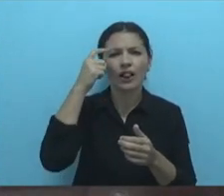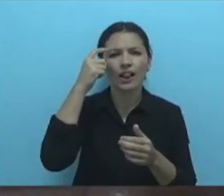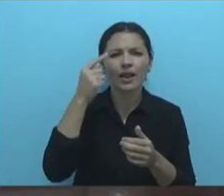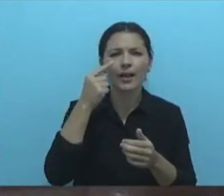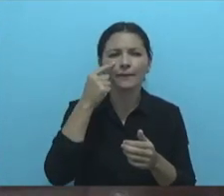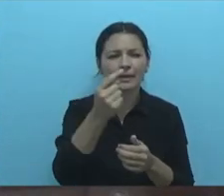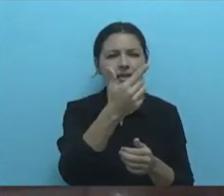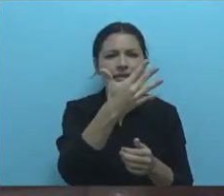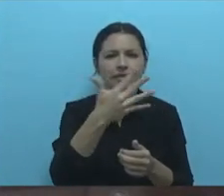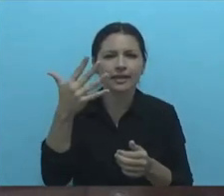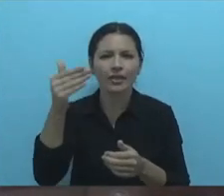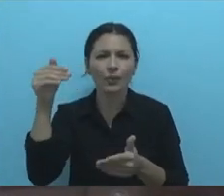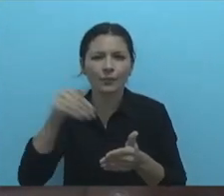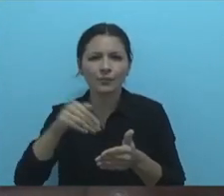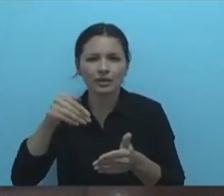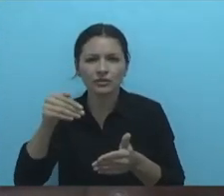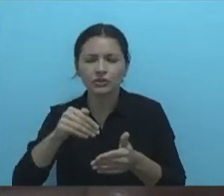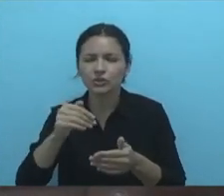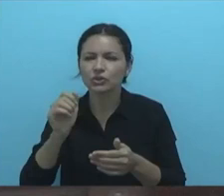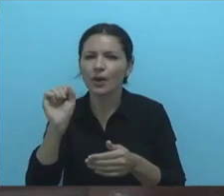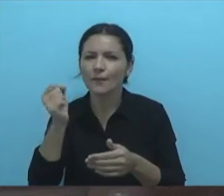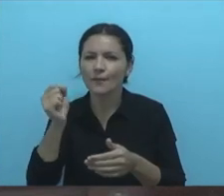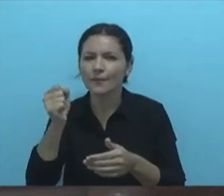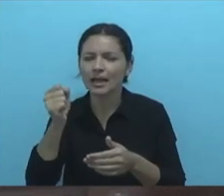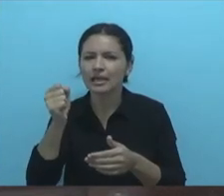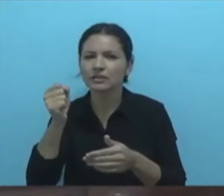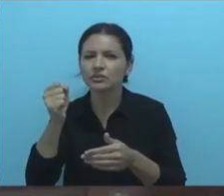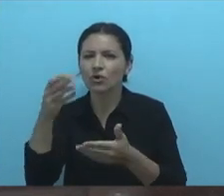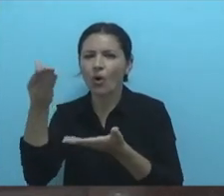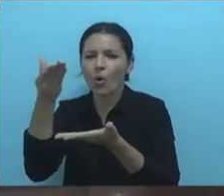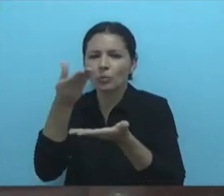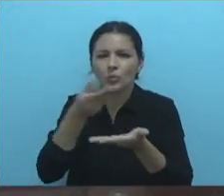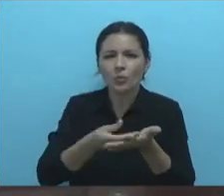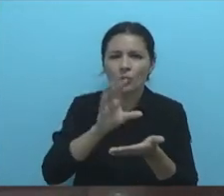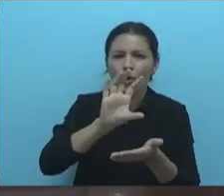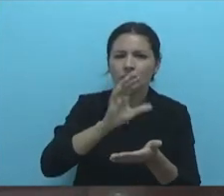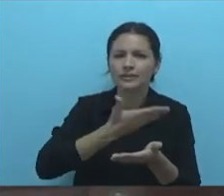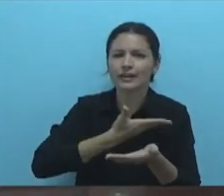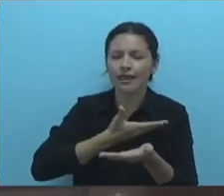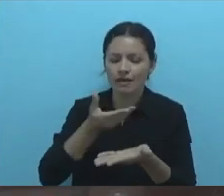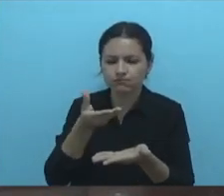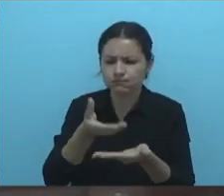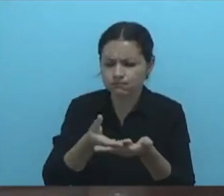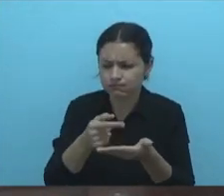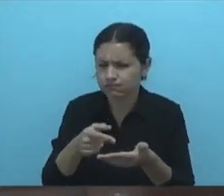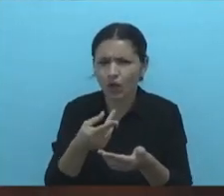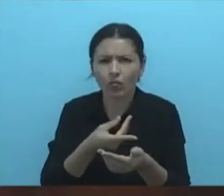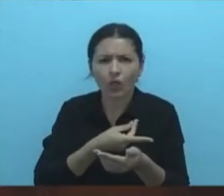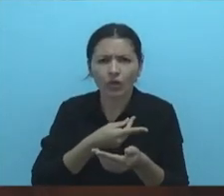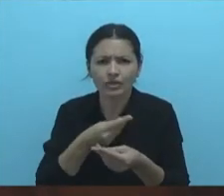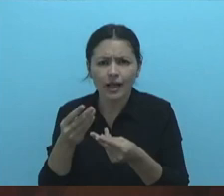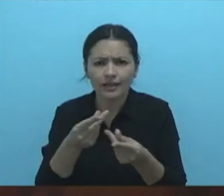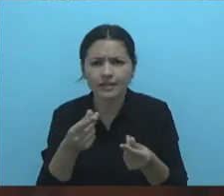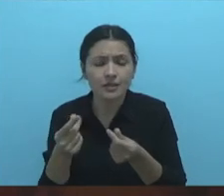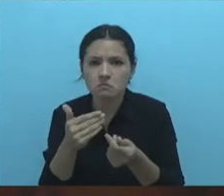que según el jefe de gabinete de ministros de la nación Recibió la provincia en concepto de ADN Gracias diputado